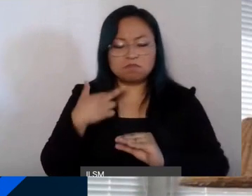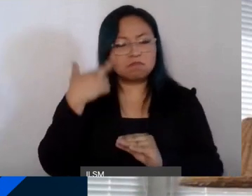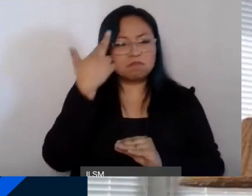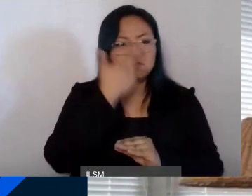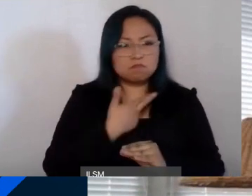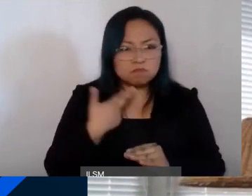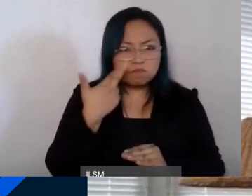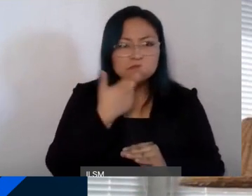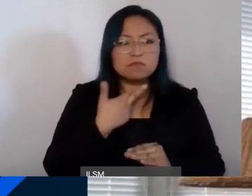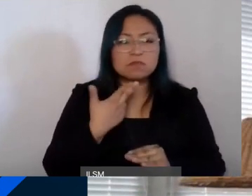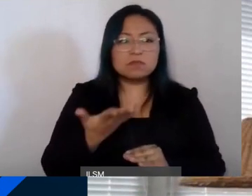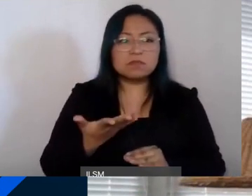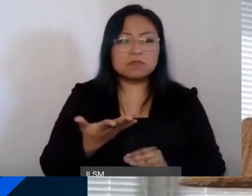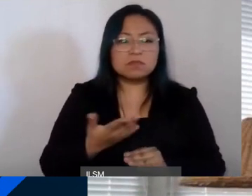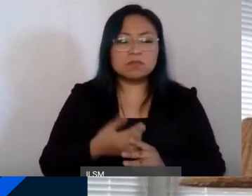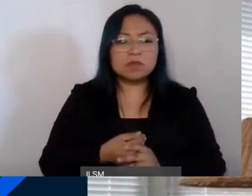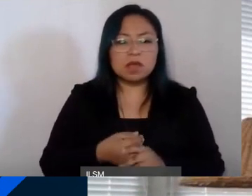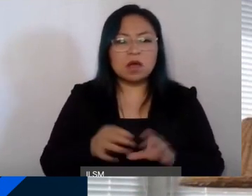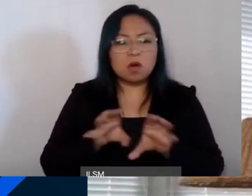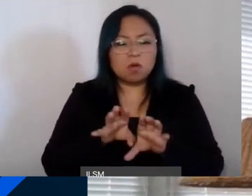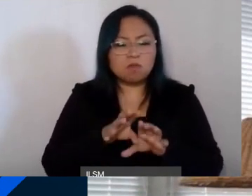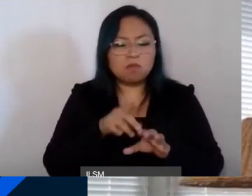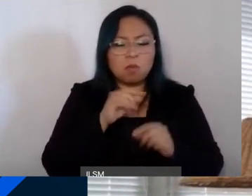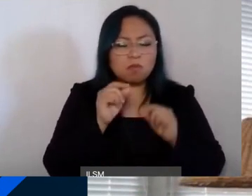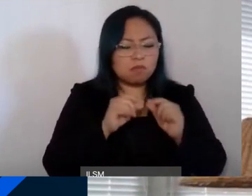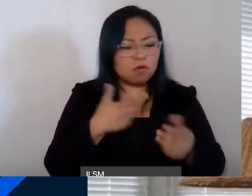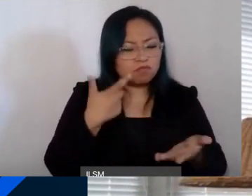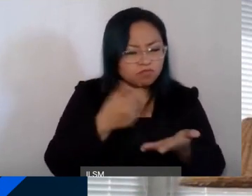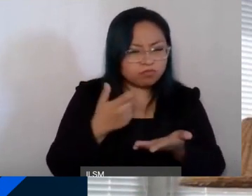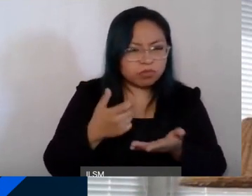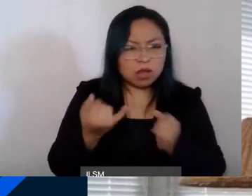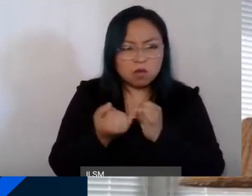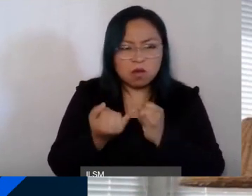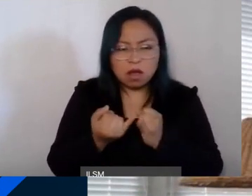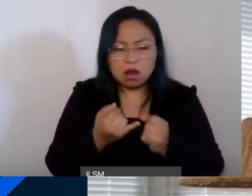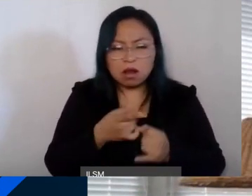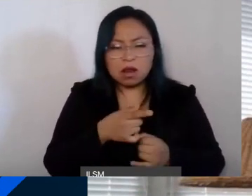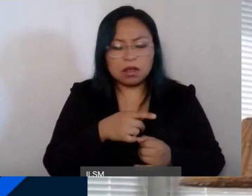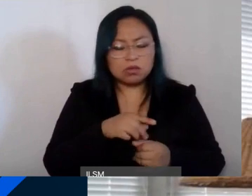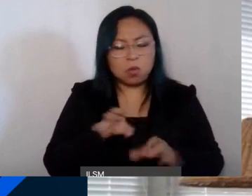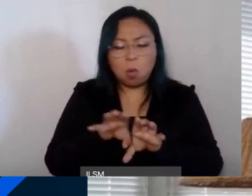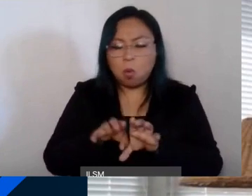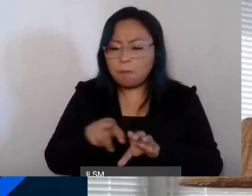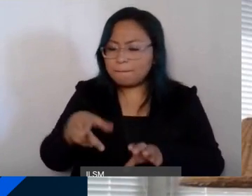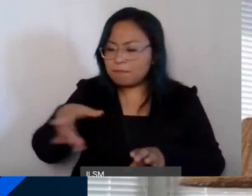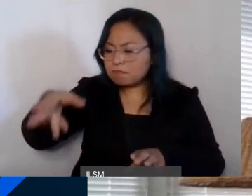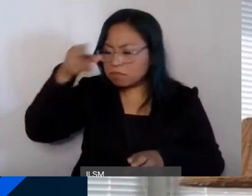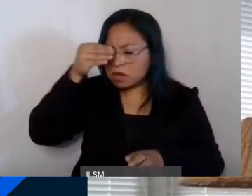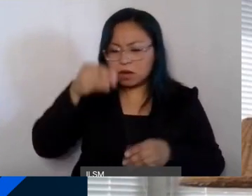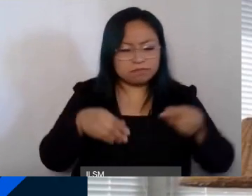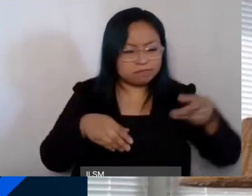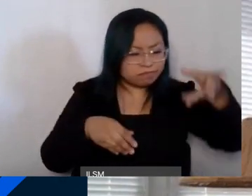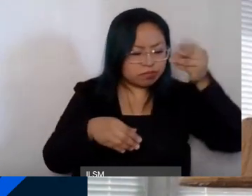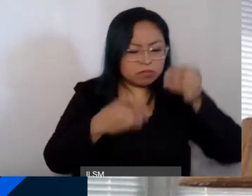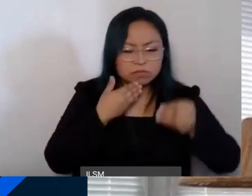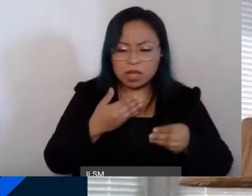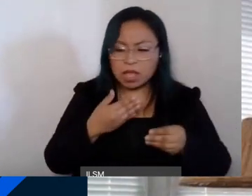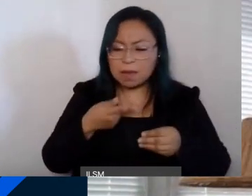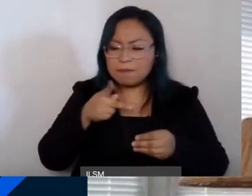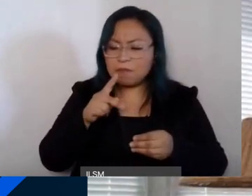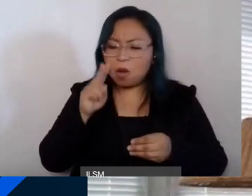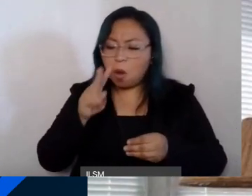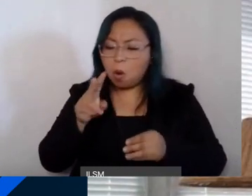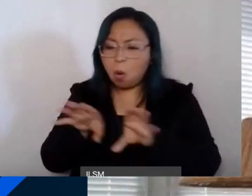con a través de esos isótopos y ver que los que han aprendido a hacer algo tienen el cerebro izquierdo